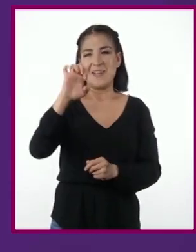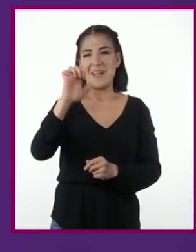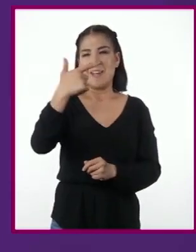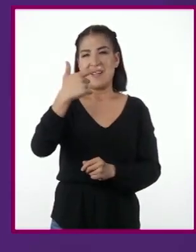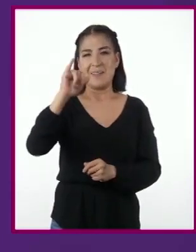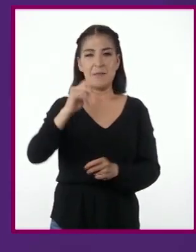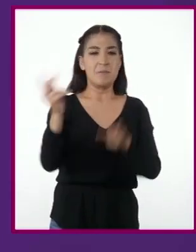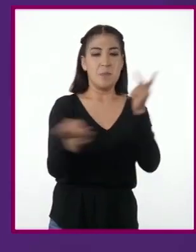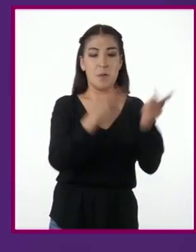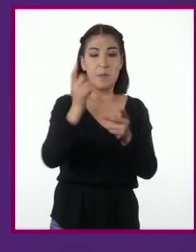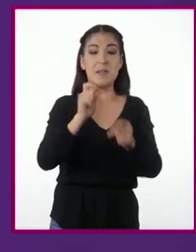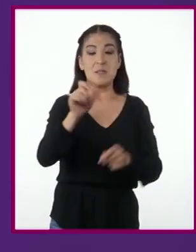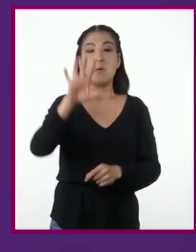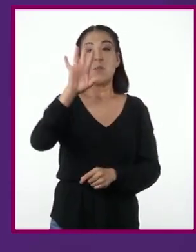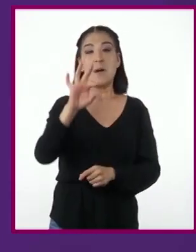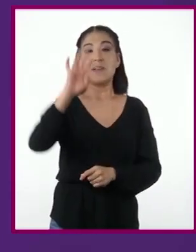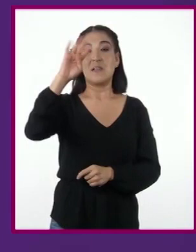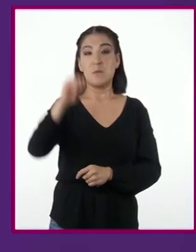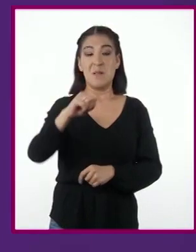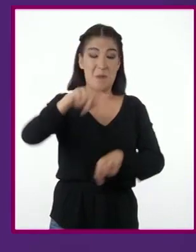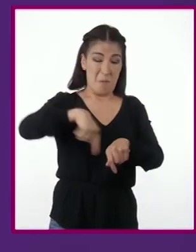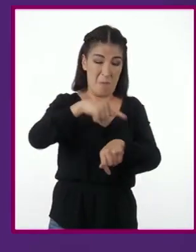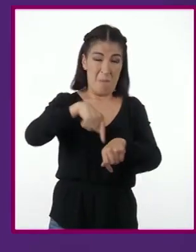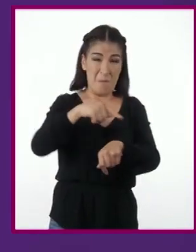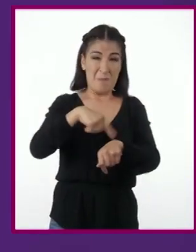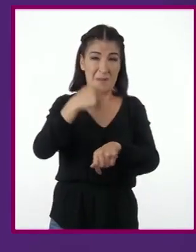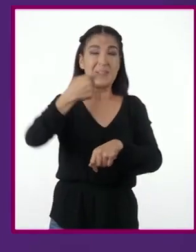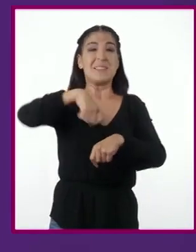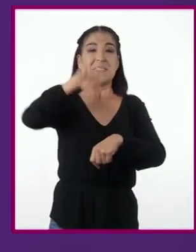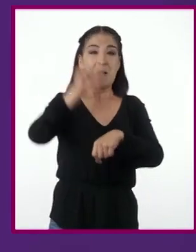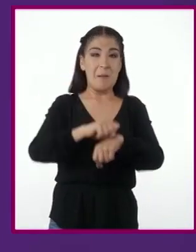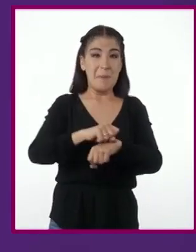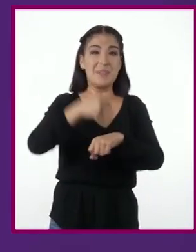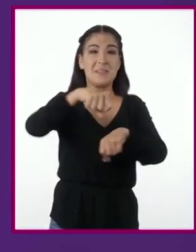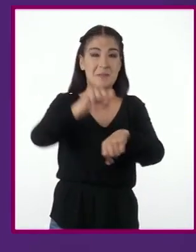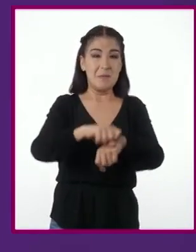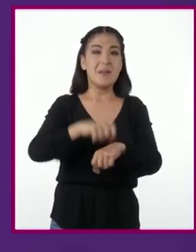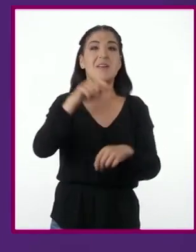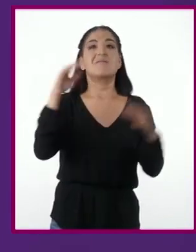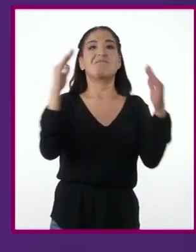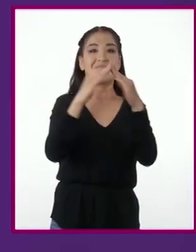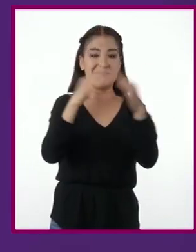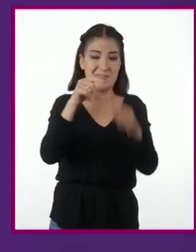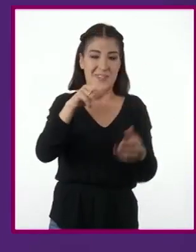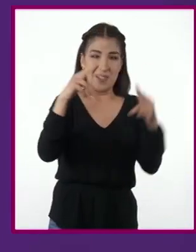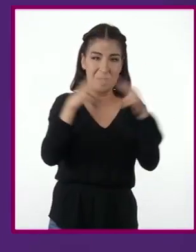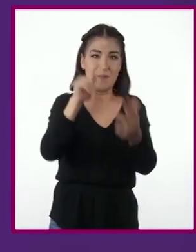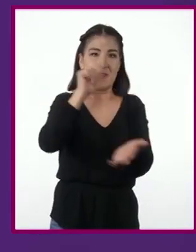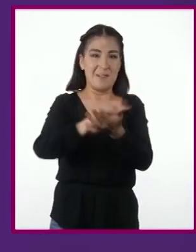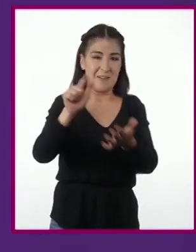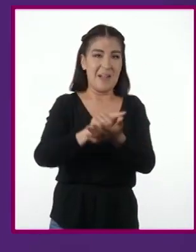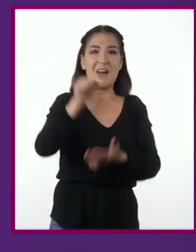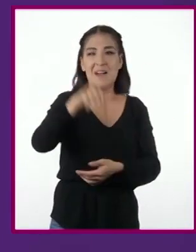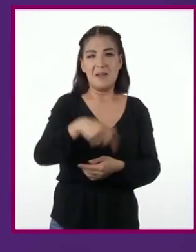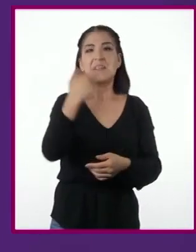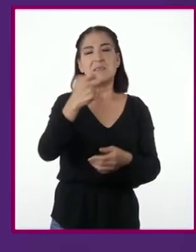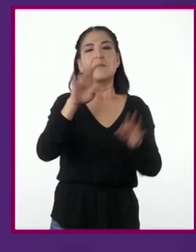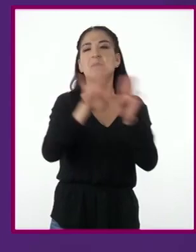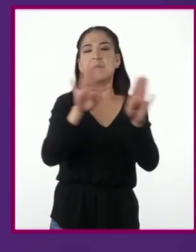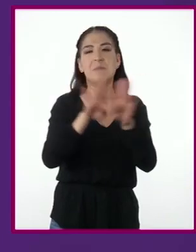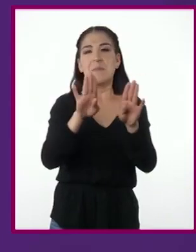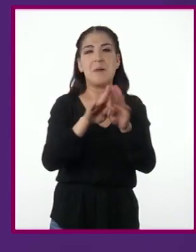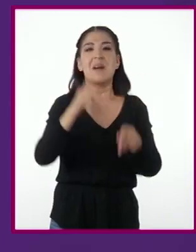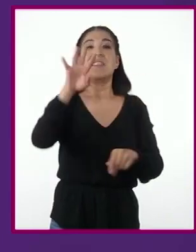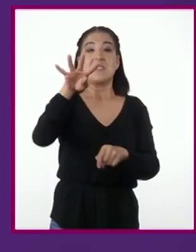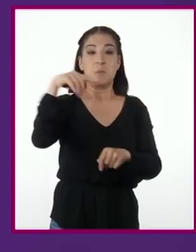mujeres dedican un total de 49 horas por semana a trabajos dentro del hogar, comparado con las 19 horas que